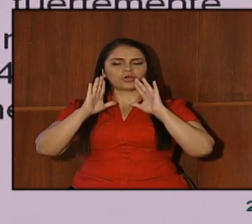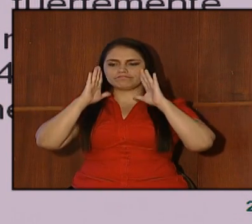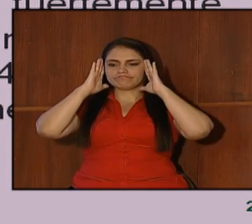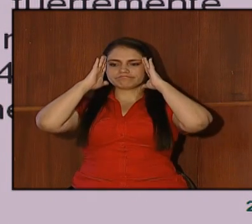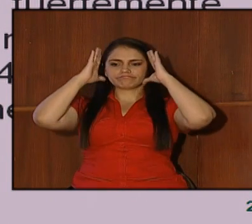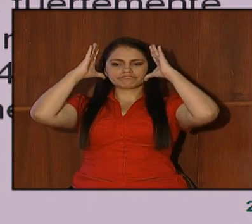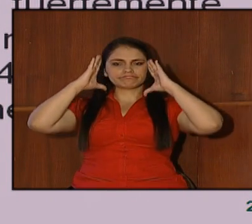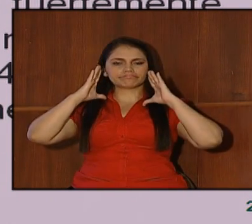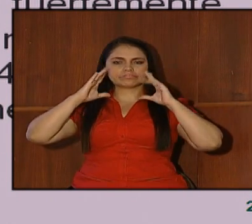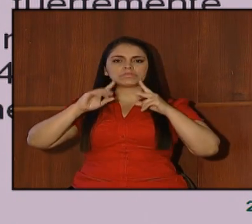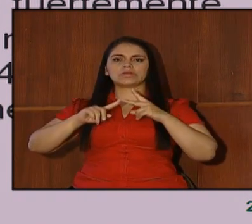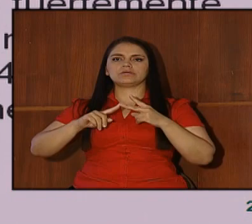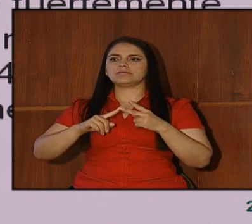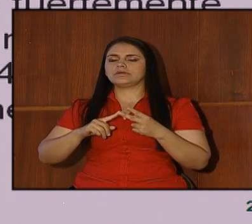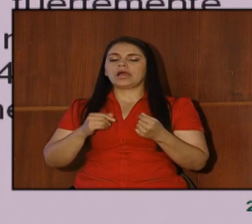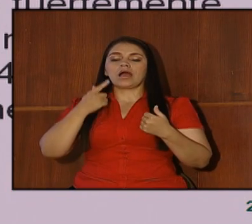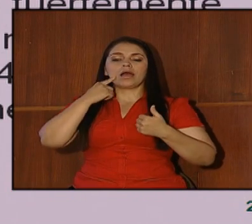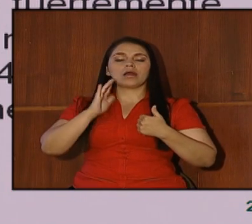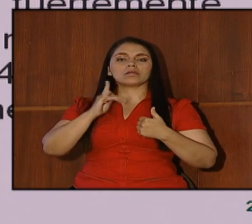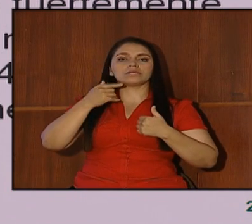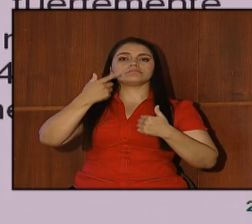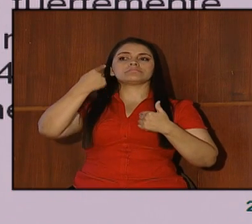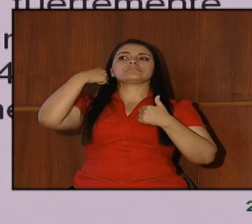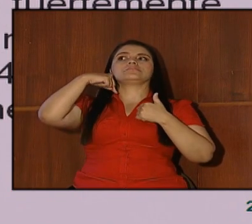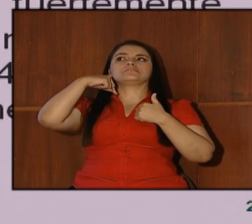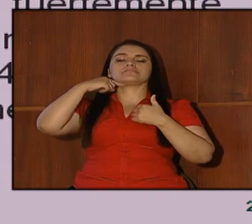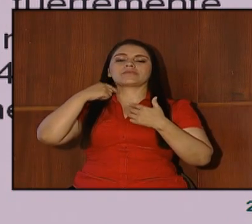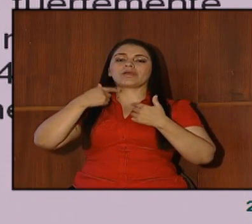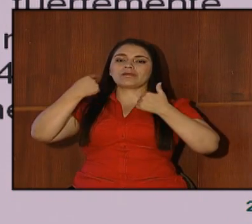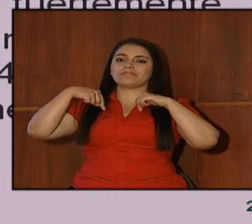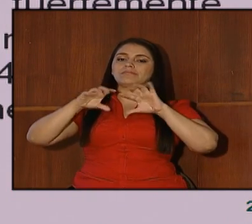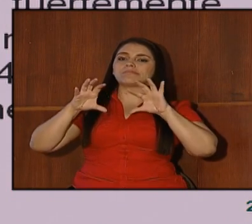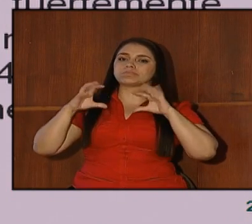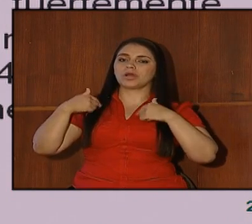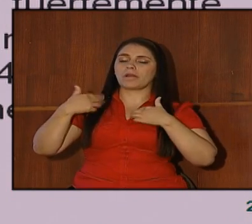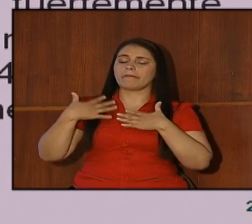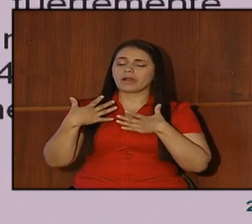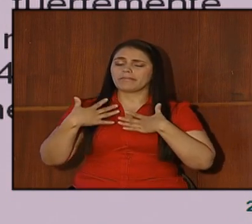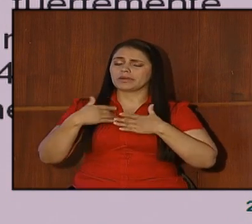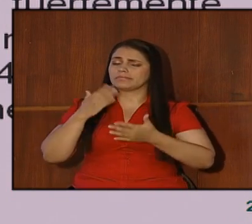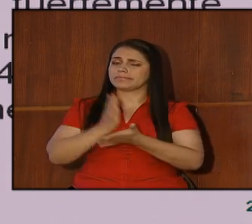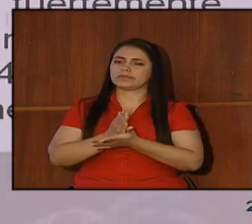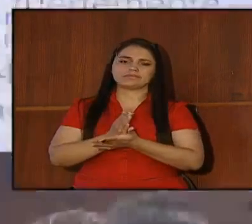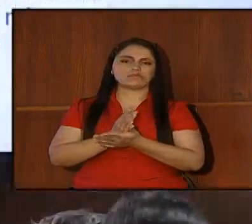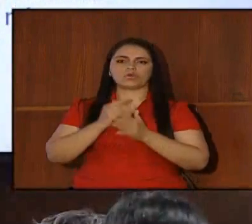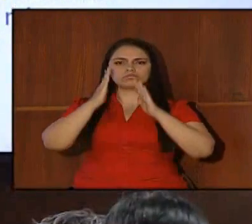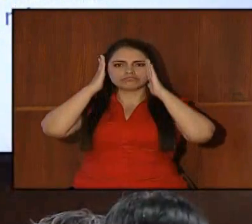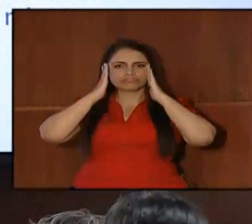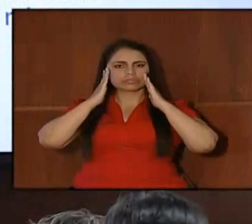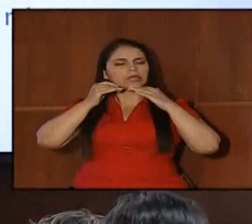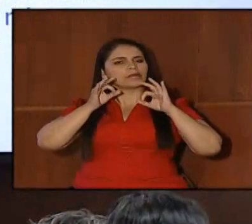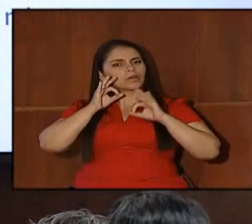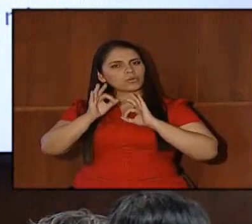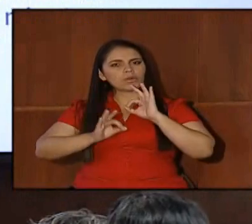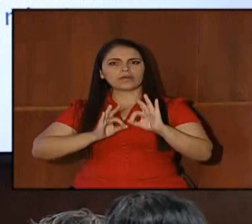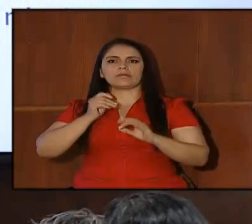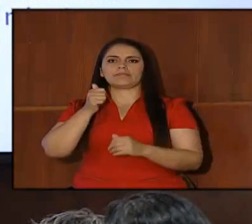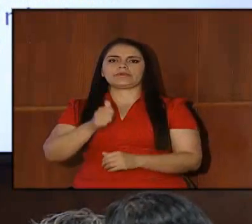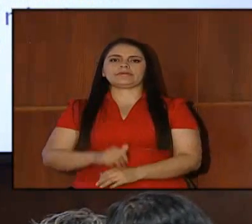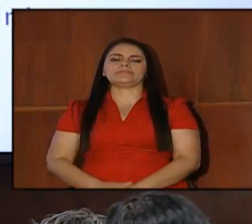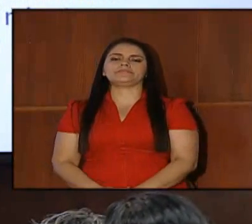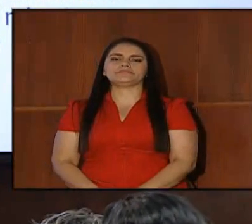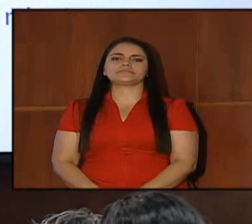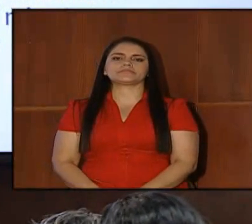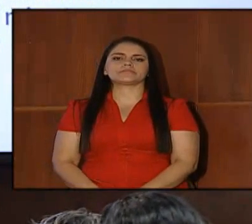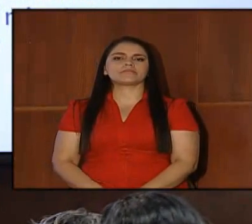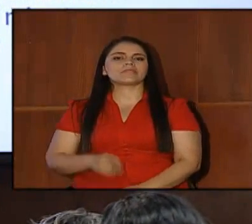si la cabeza está así, más fácil la comida se le va al pulmón, entonces la cabeza en posición centrada, en posición neutra.